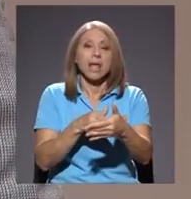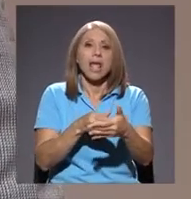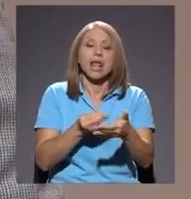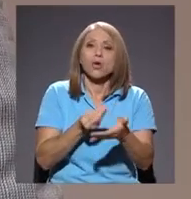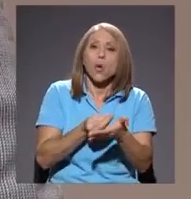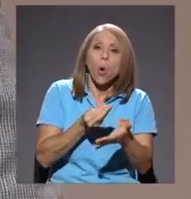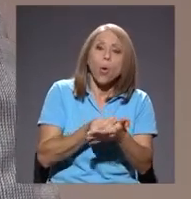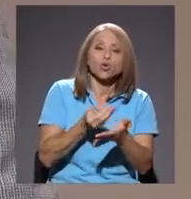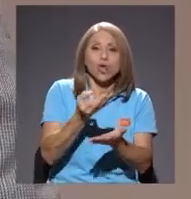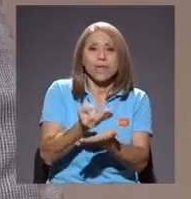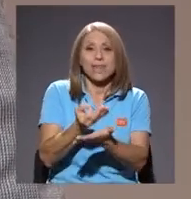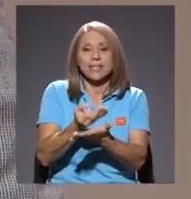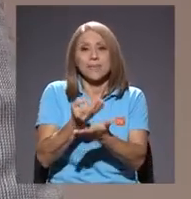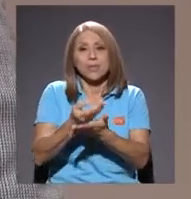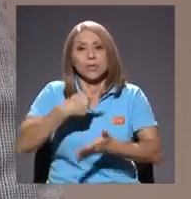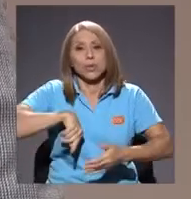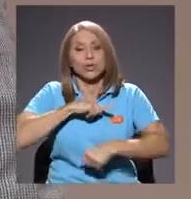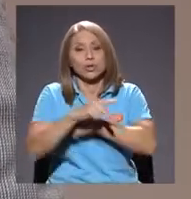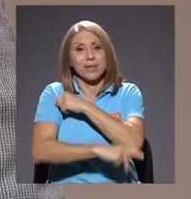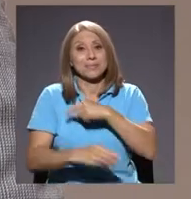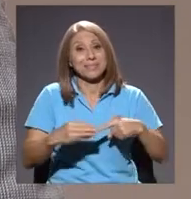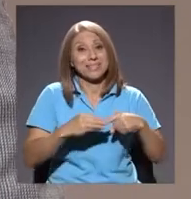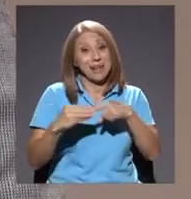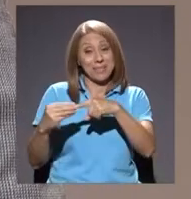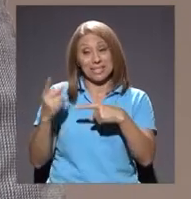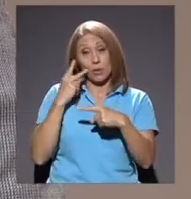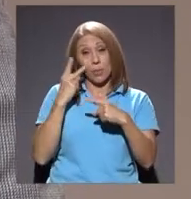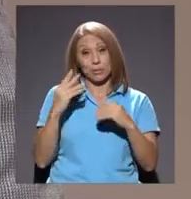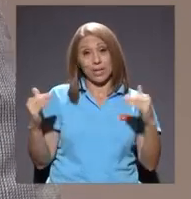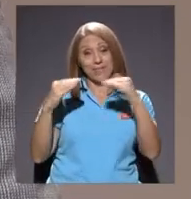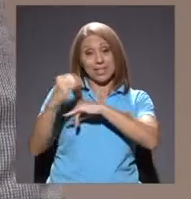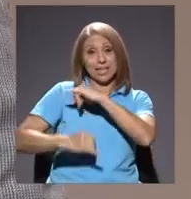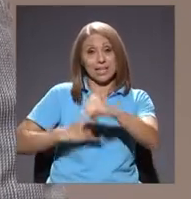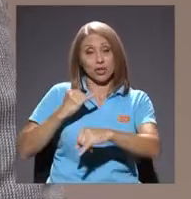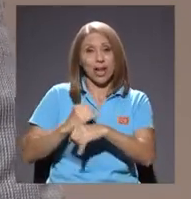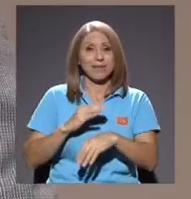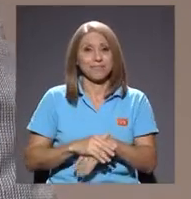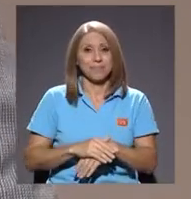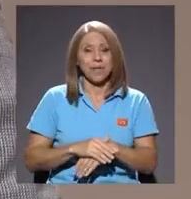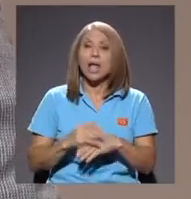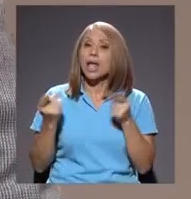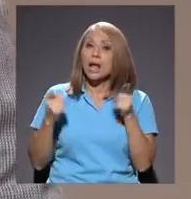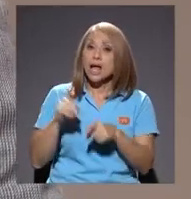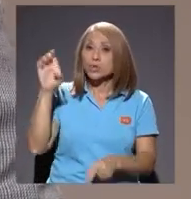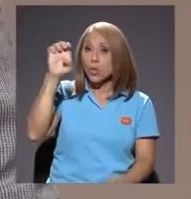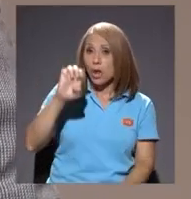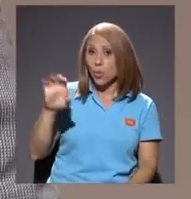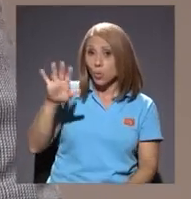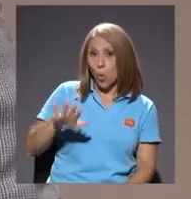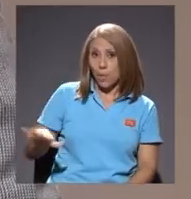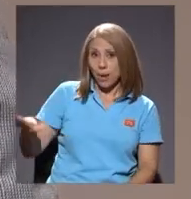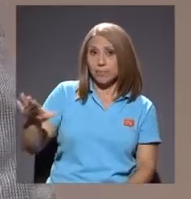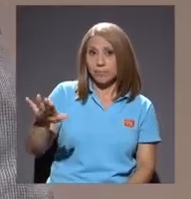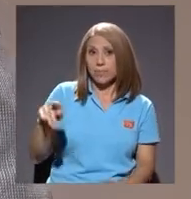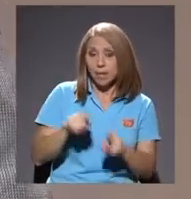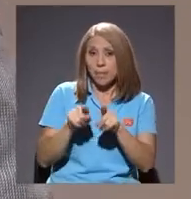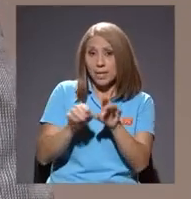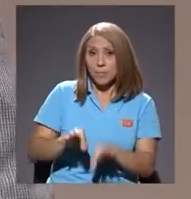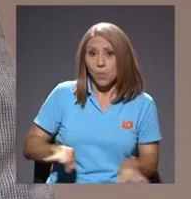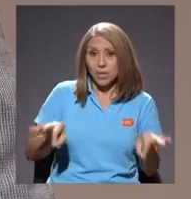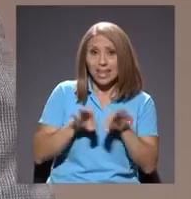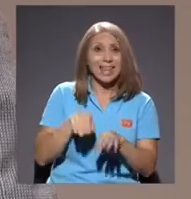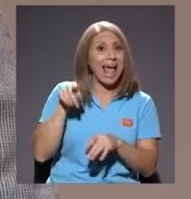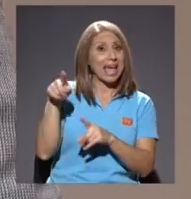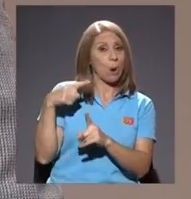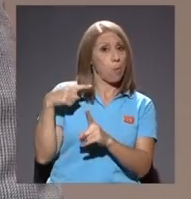de nuestro país sobre todo si vamos a mercados internacionales en el caso de europa que es otro mercado importante la situación no es tan